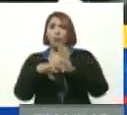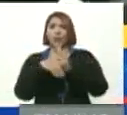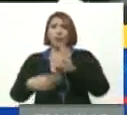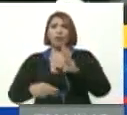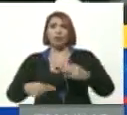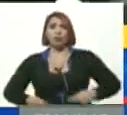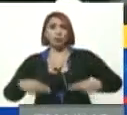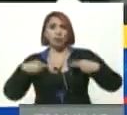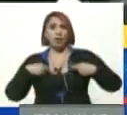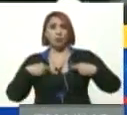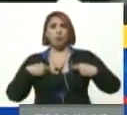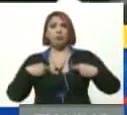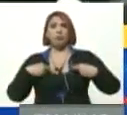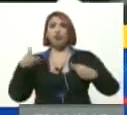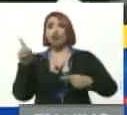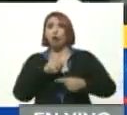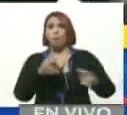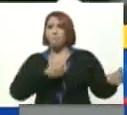de Alessandro.